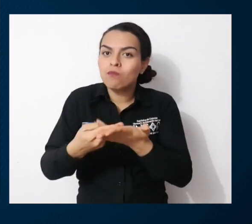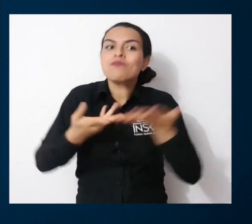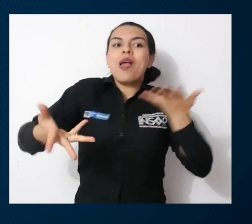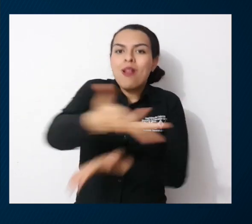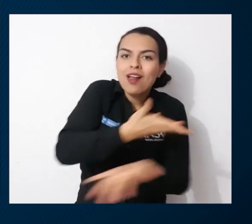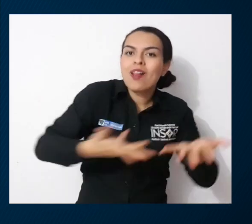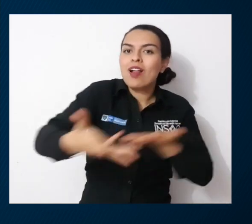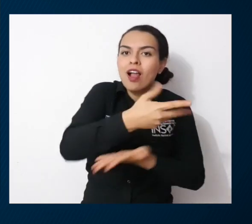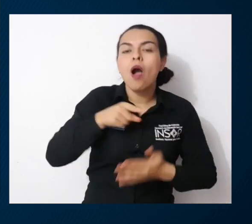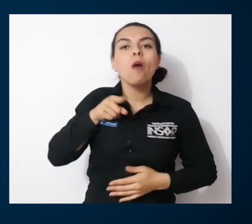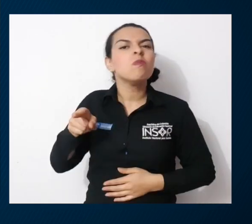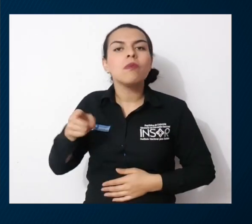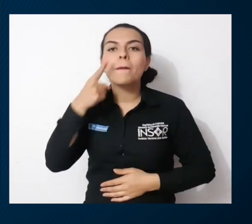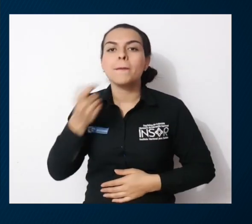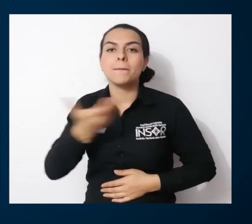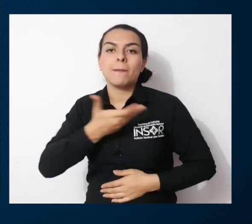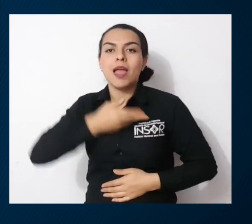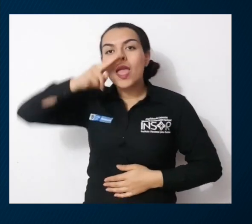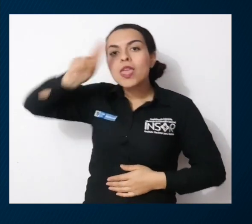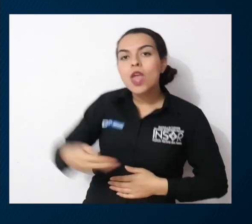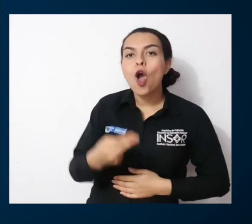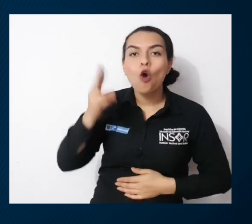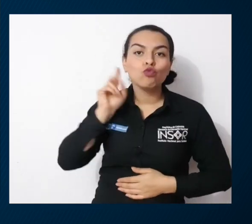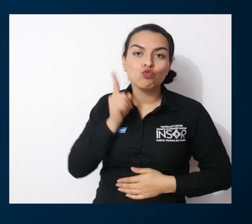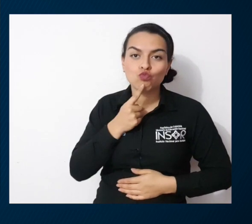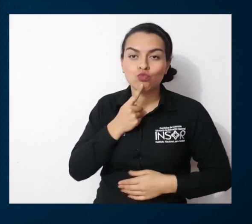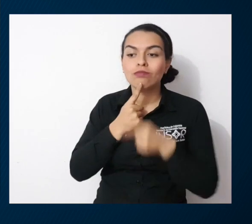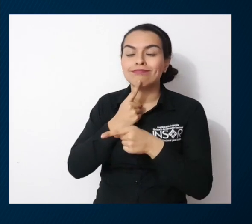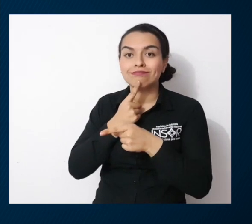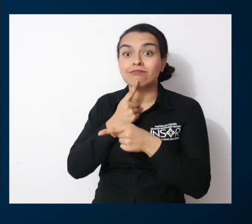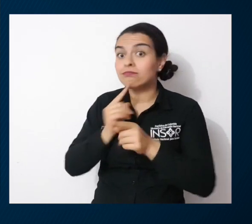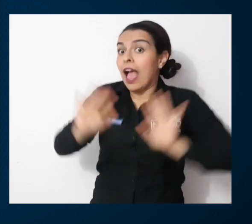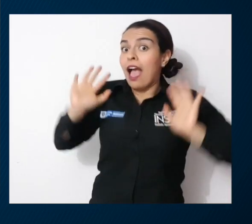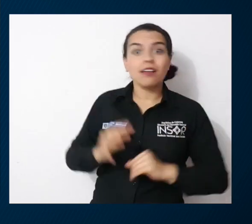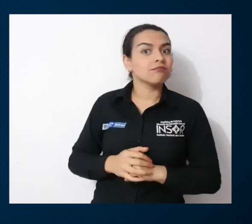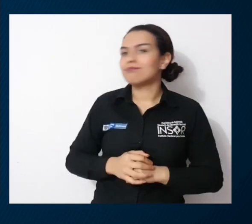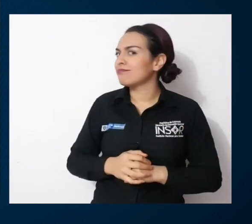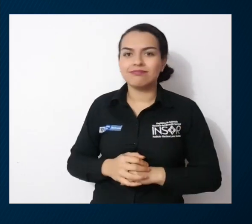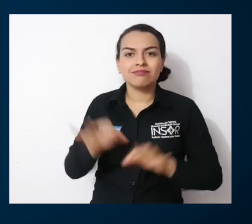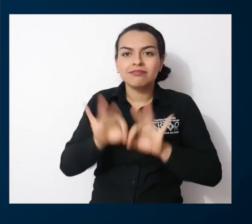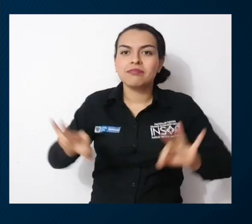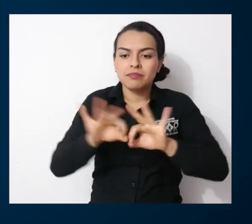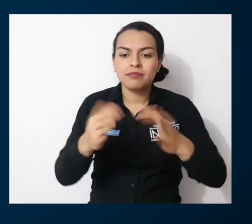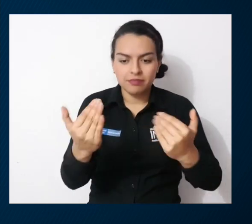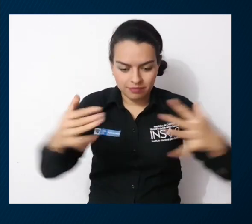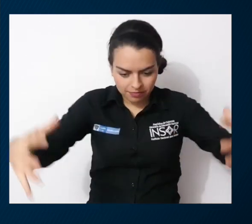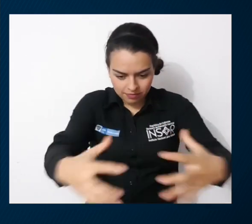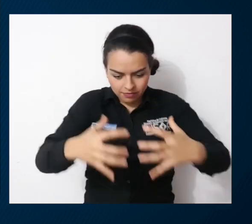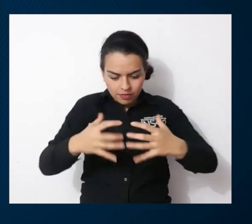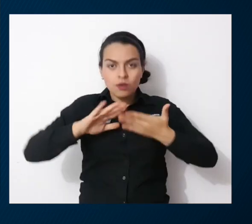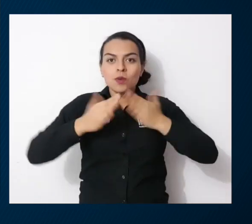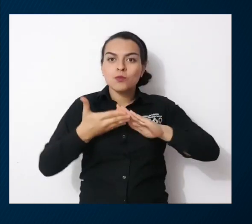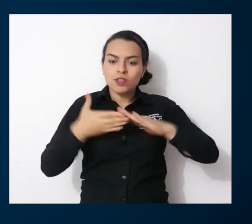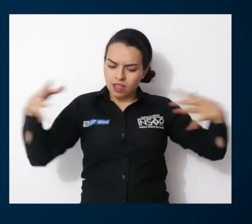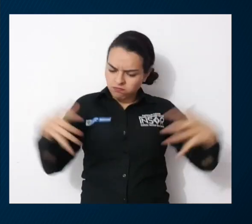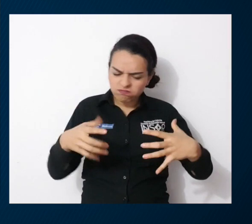bilateral con los papás de los sordos, sino realmente formar una comunidad educativa en la que todos podamos sacar